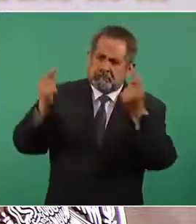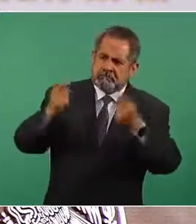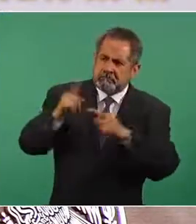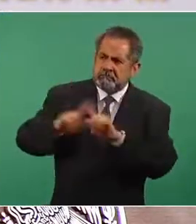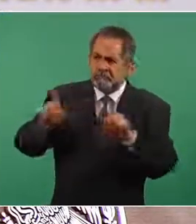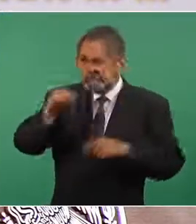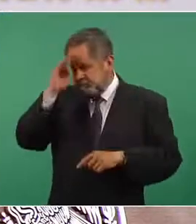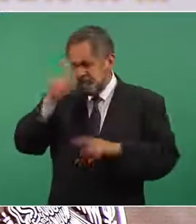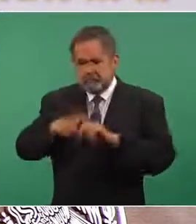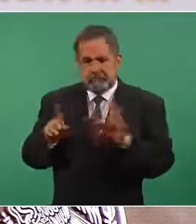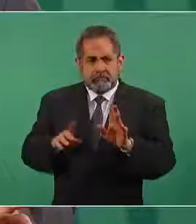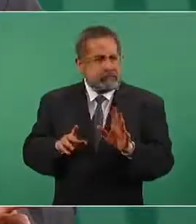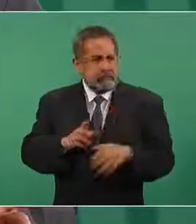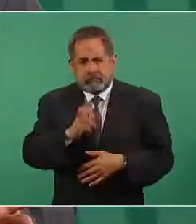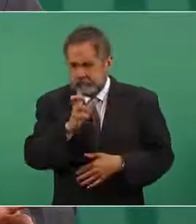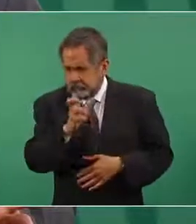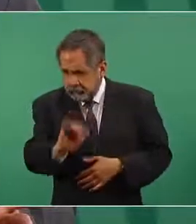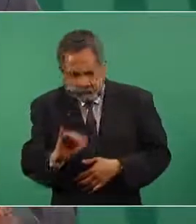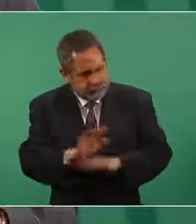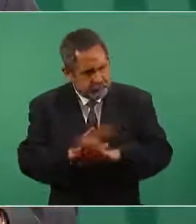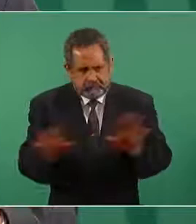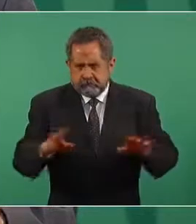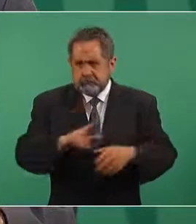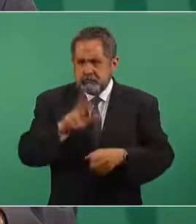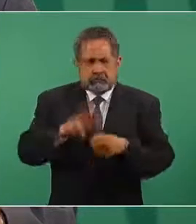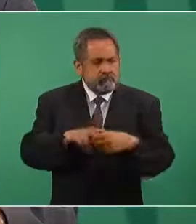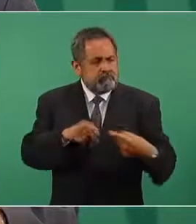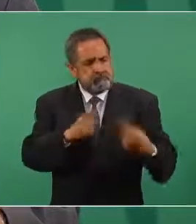discrepancias, porque así somos todos,